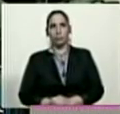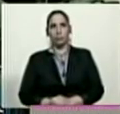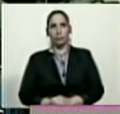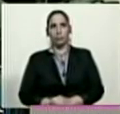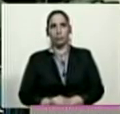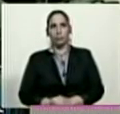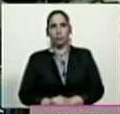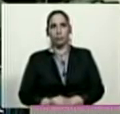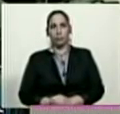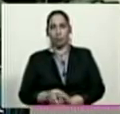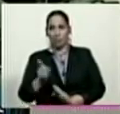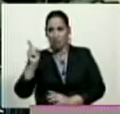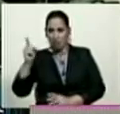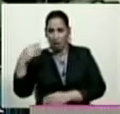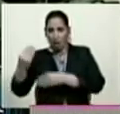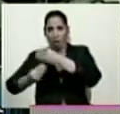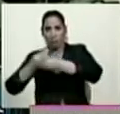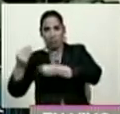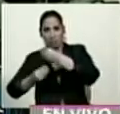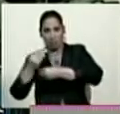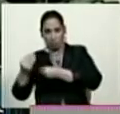Ellos están aplicando